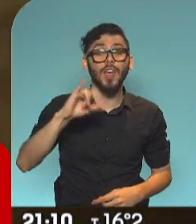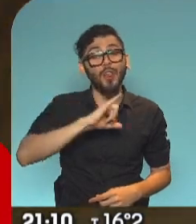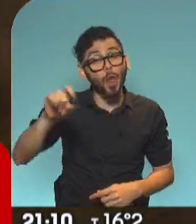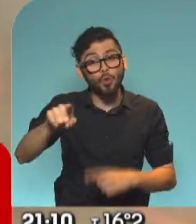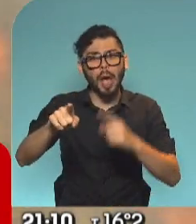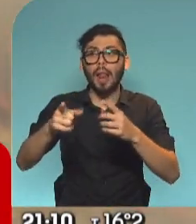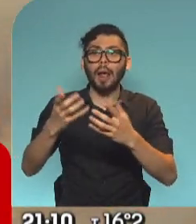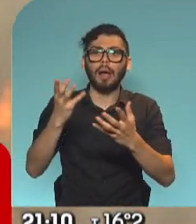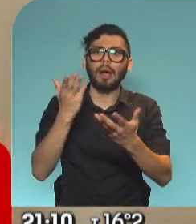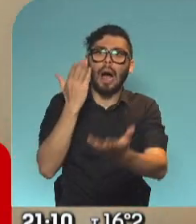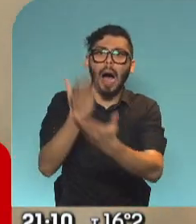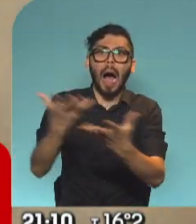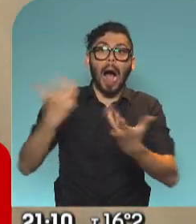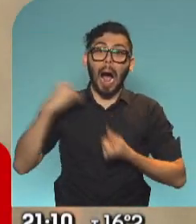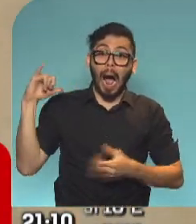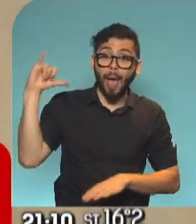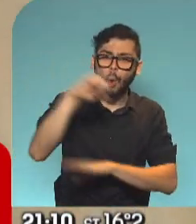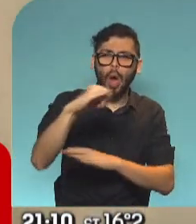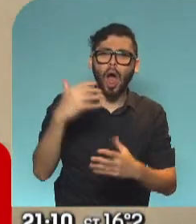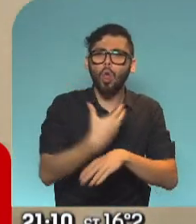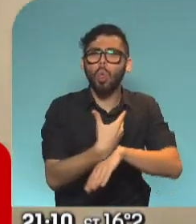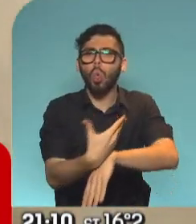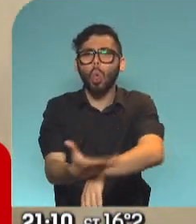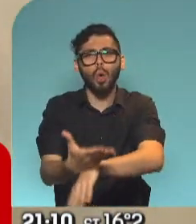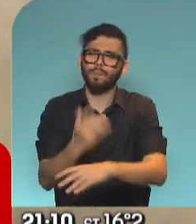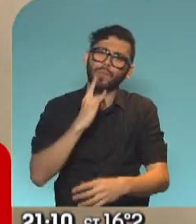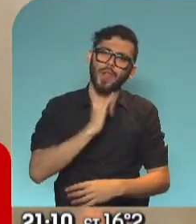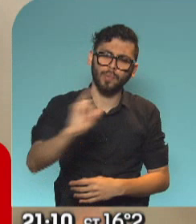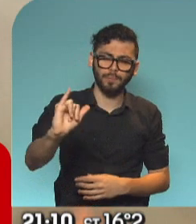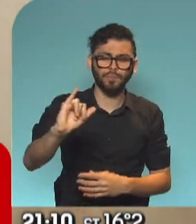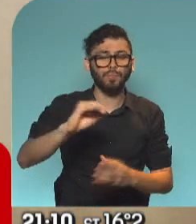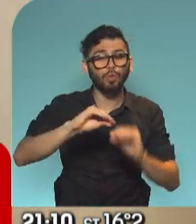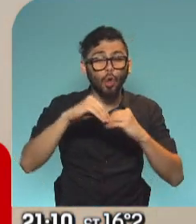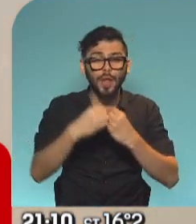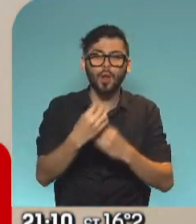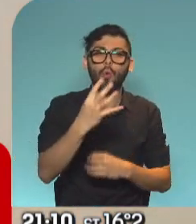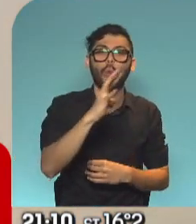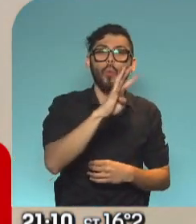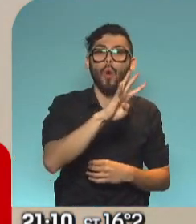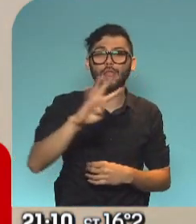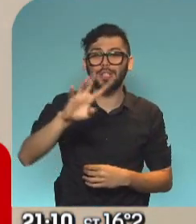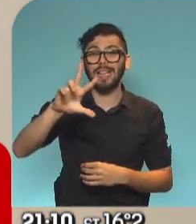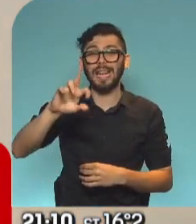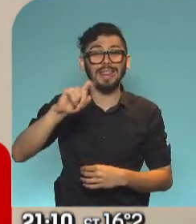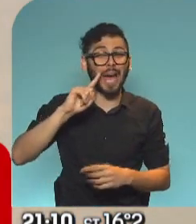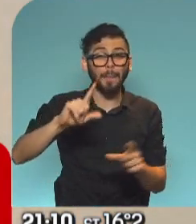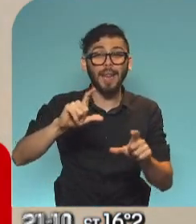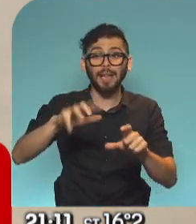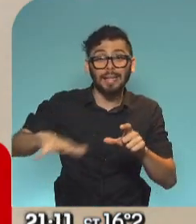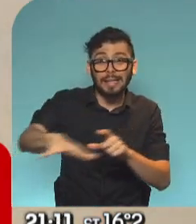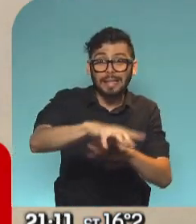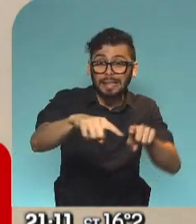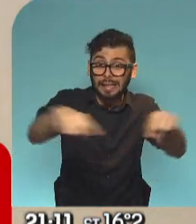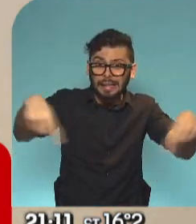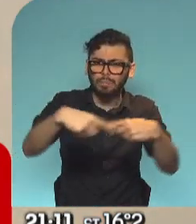del año, se quemaron al menos 435 mil hectáreas en todo el país. De esta superficie, el